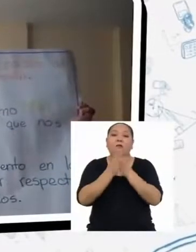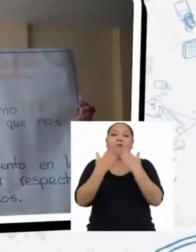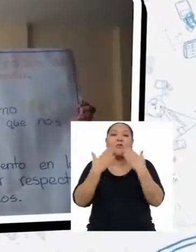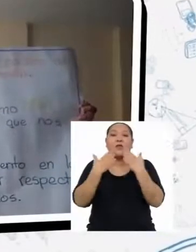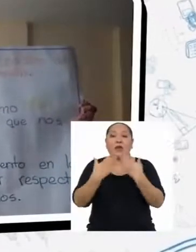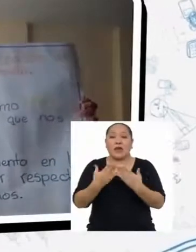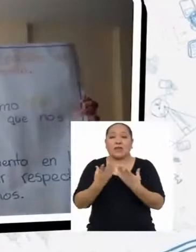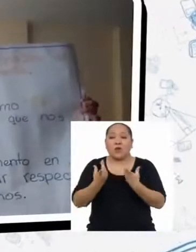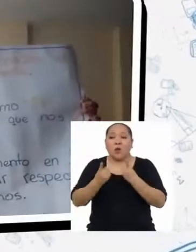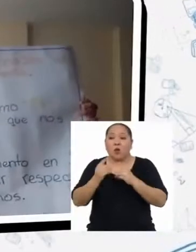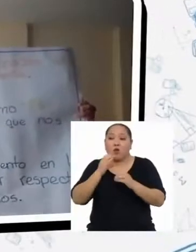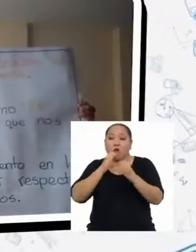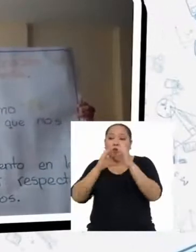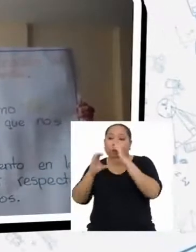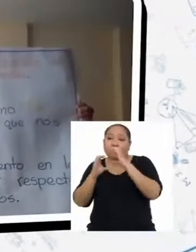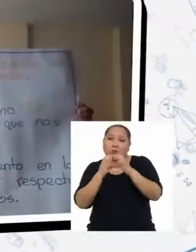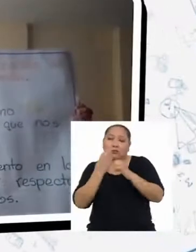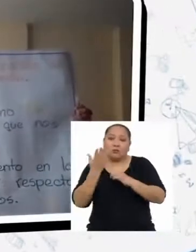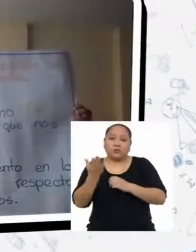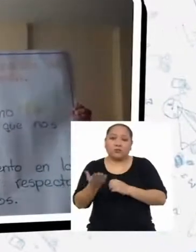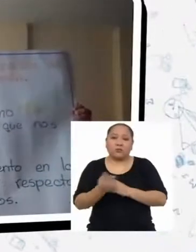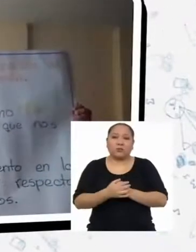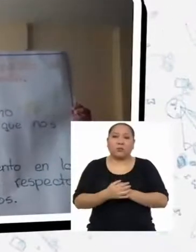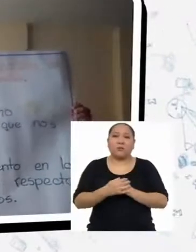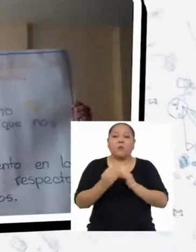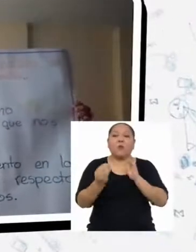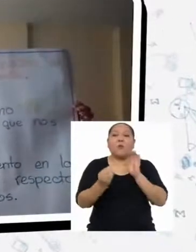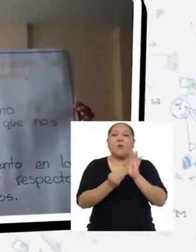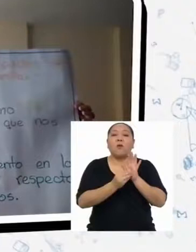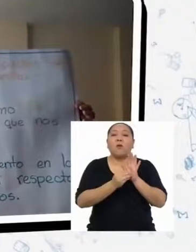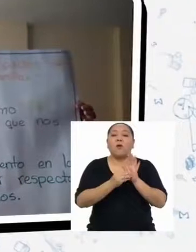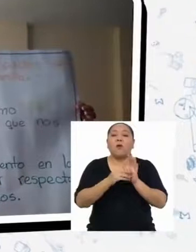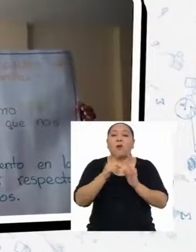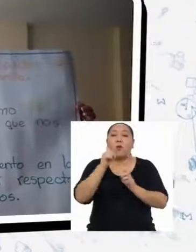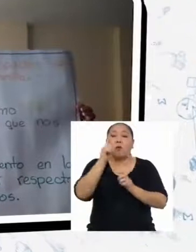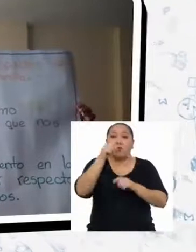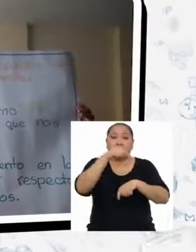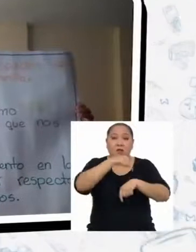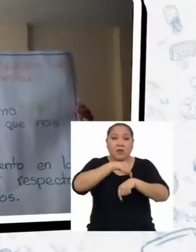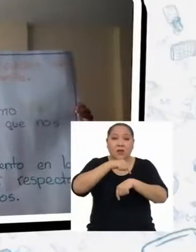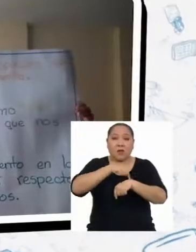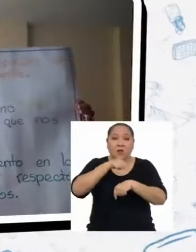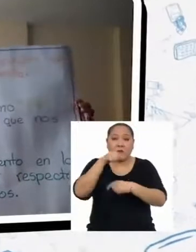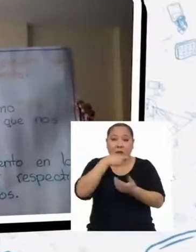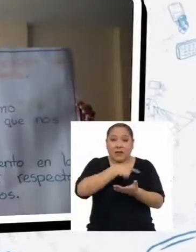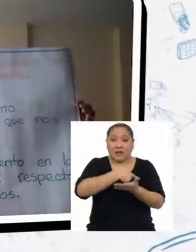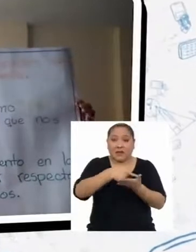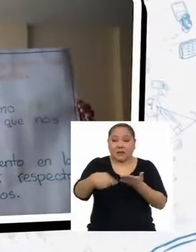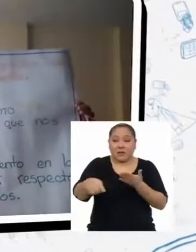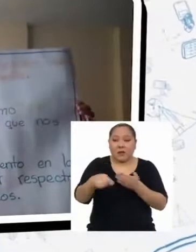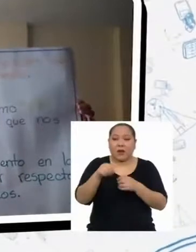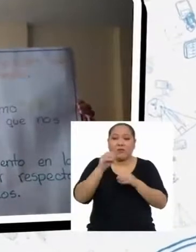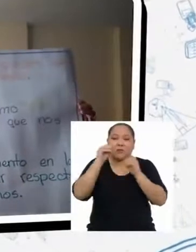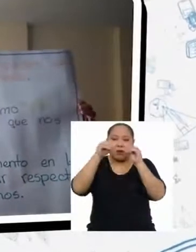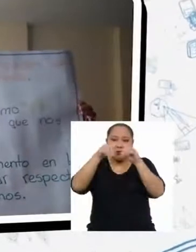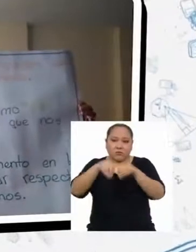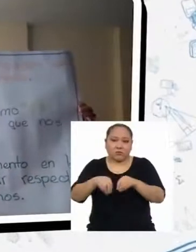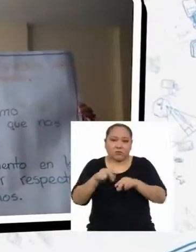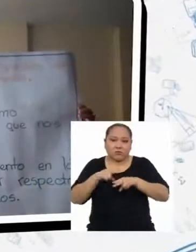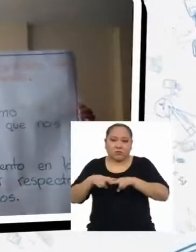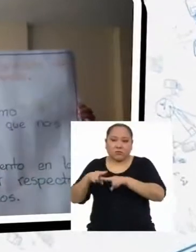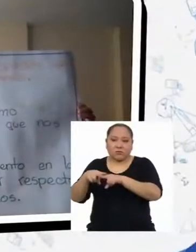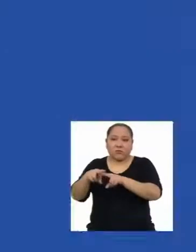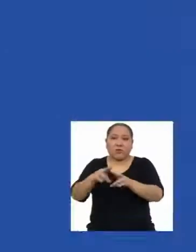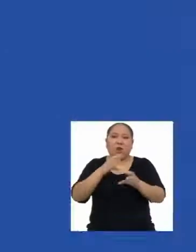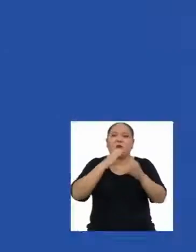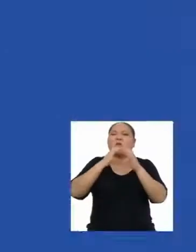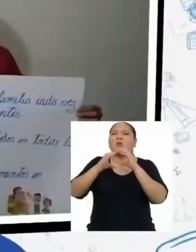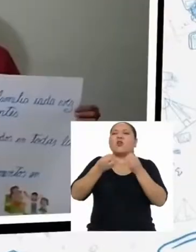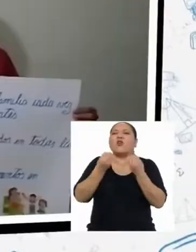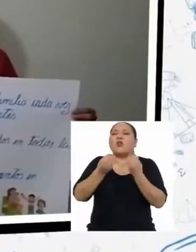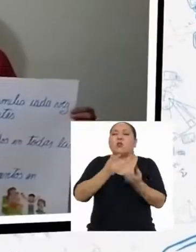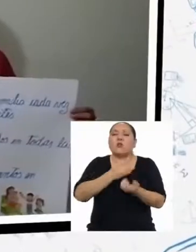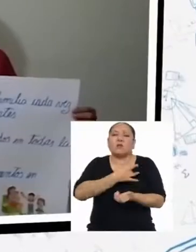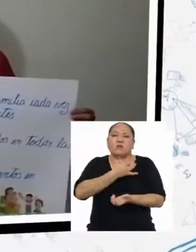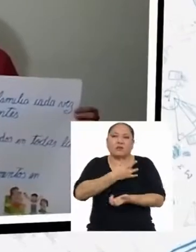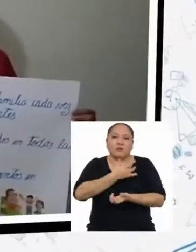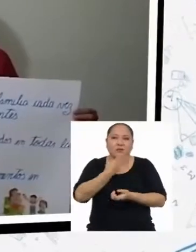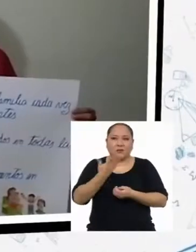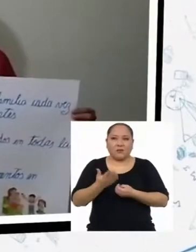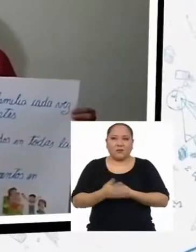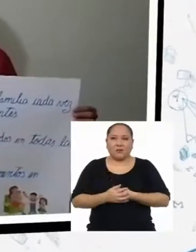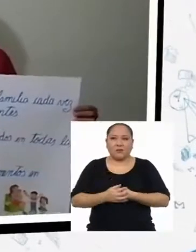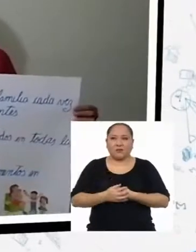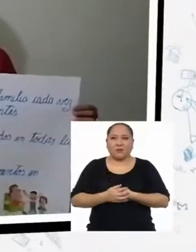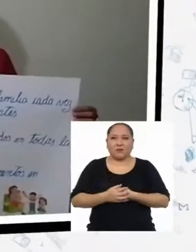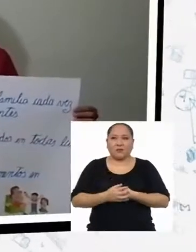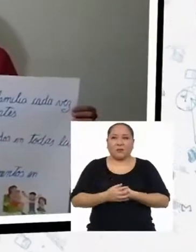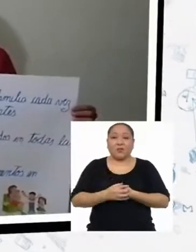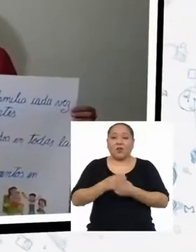comuniquemos. Estableceremos un momento a la semana para conversar respecto a cómo nos sentimos. Conversaremos